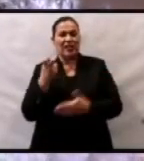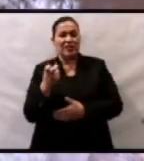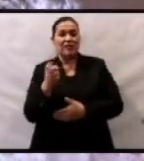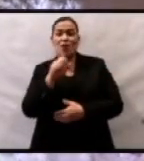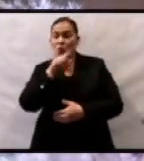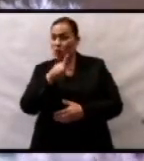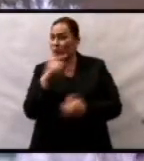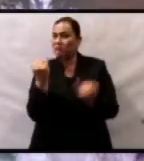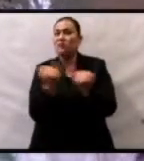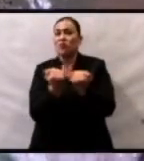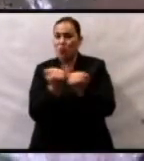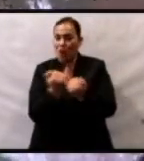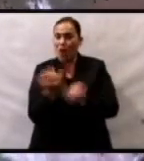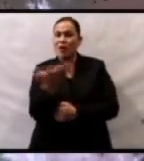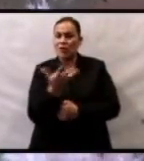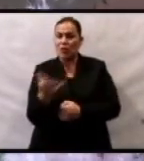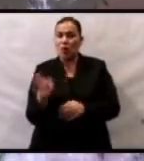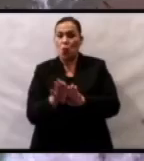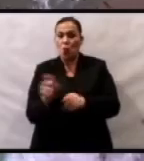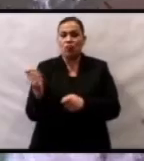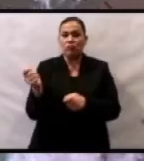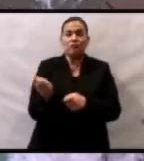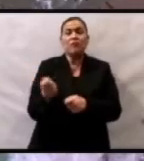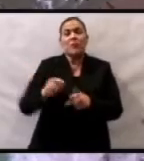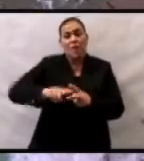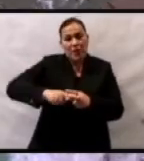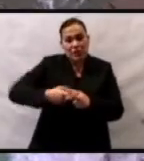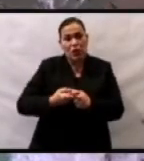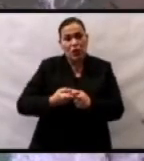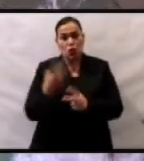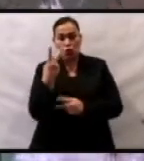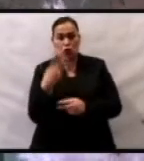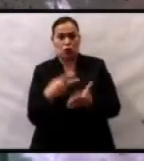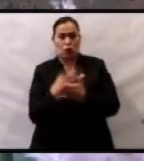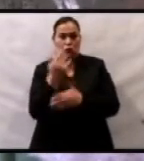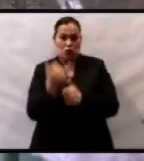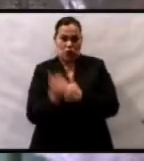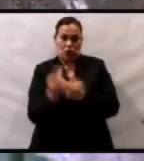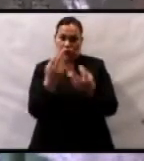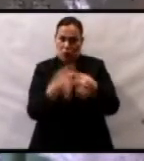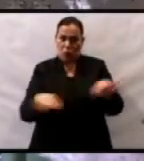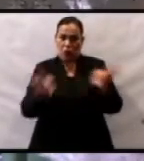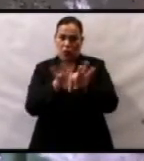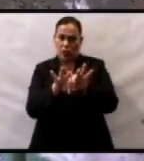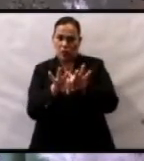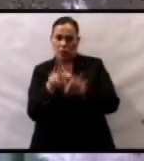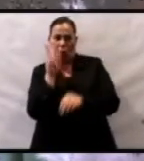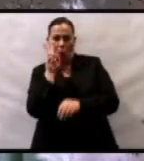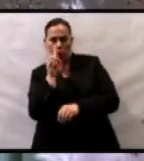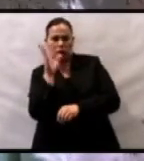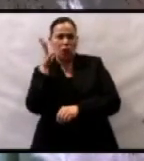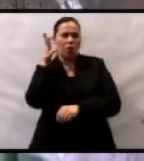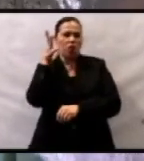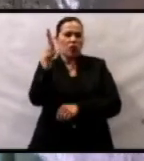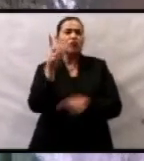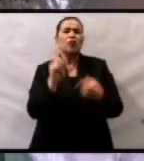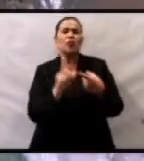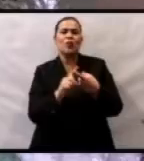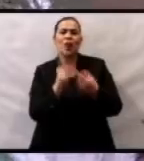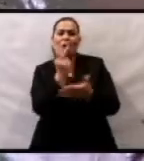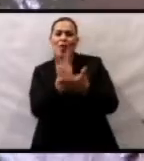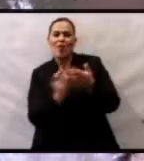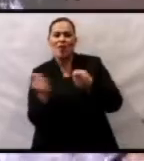la batuta en la consolidación de dos proyectos fundamentales y con visión de futuro, como el Plan de